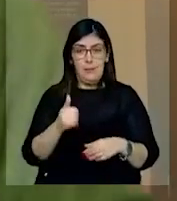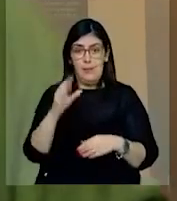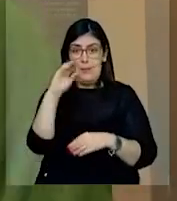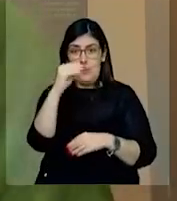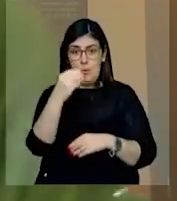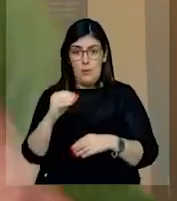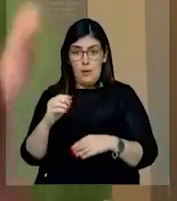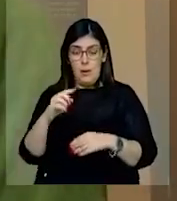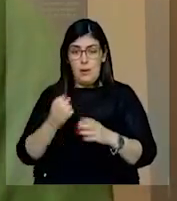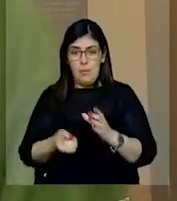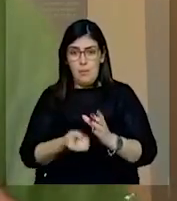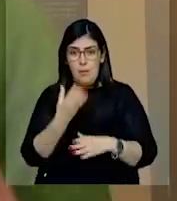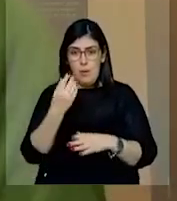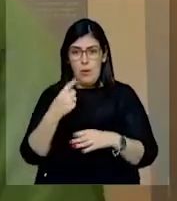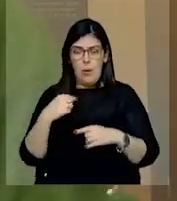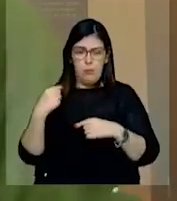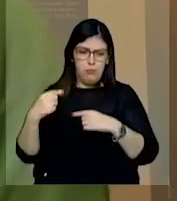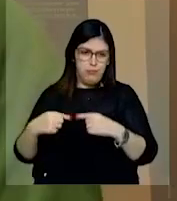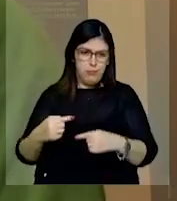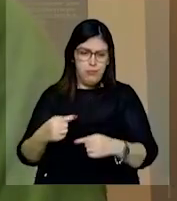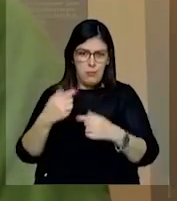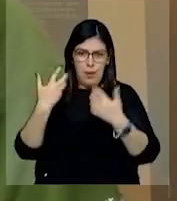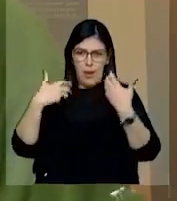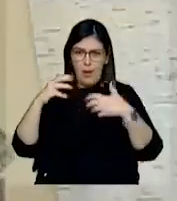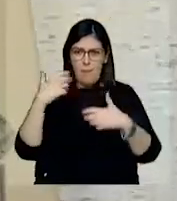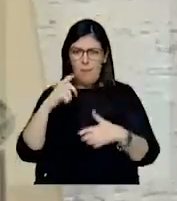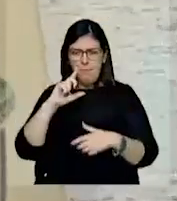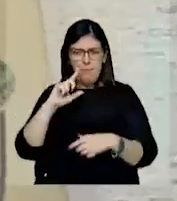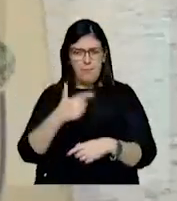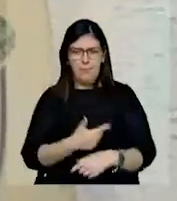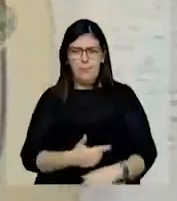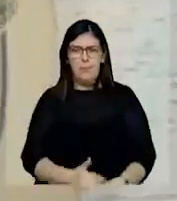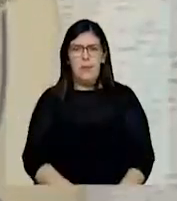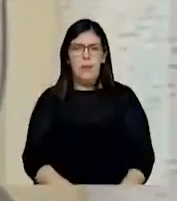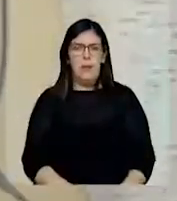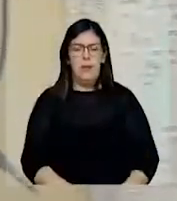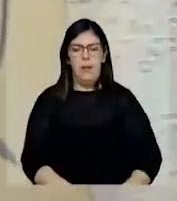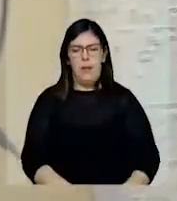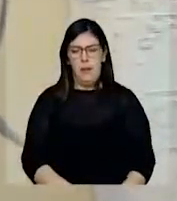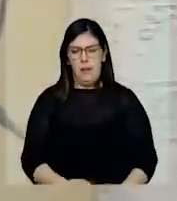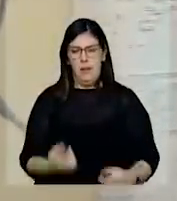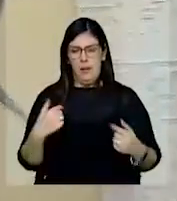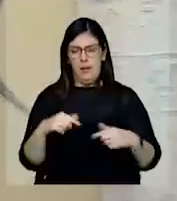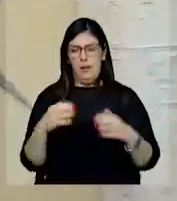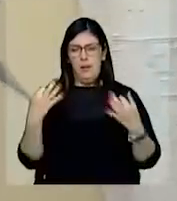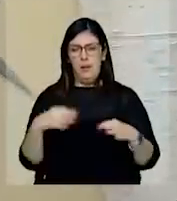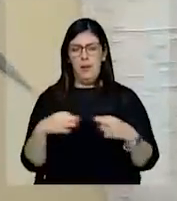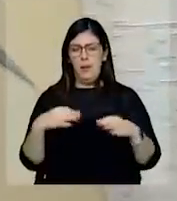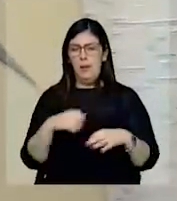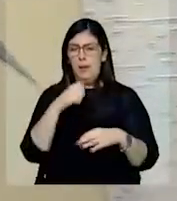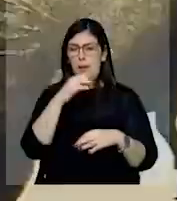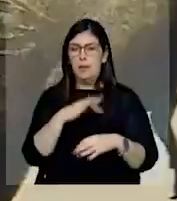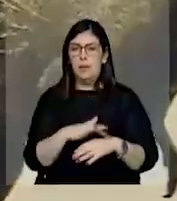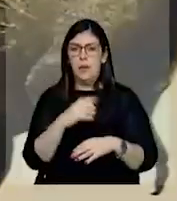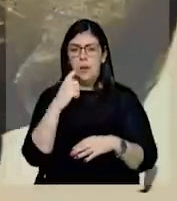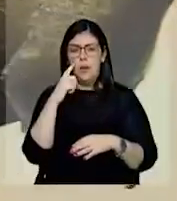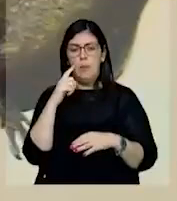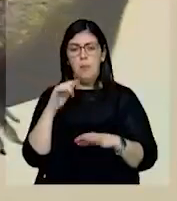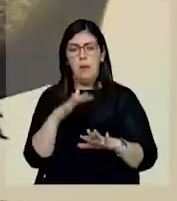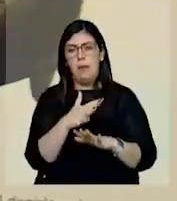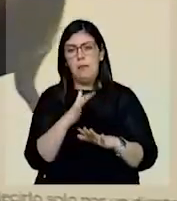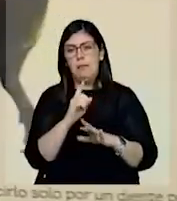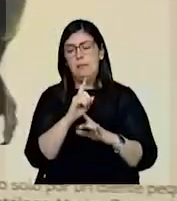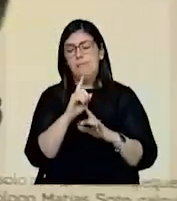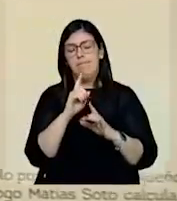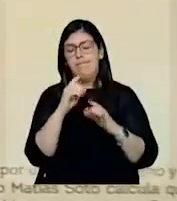donde emergió este linaje de animales fantásticos. Pero la realidad es que a veces la historia parece escaparse. Así